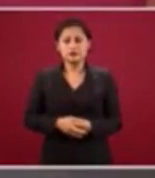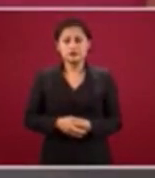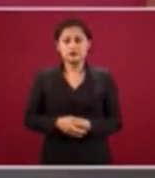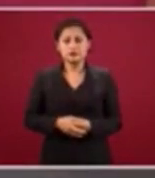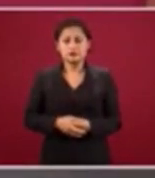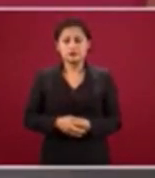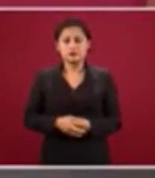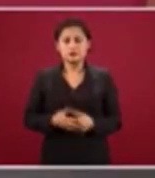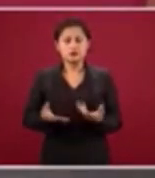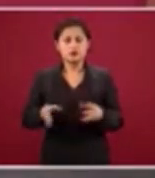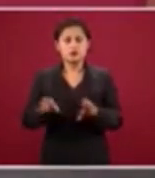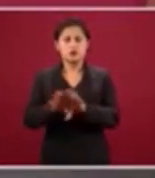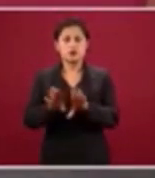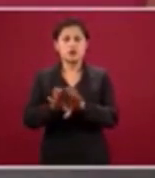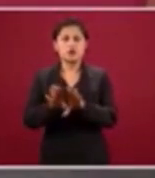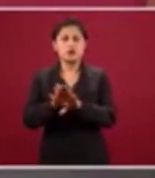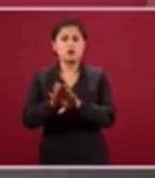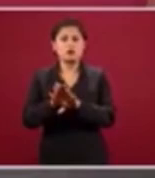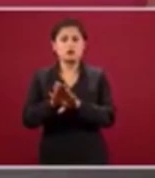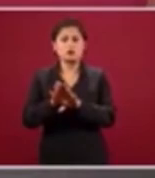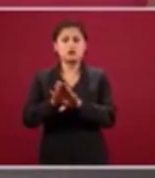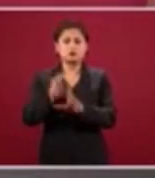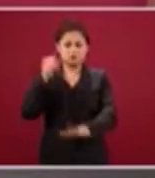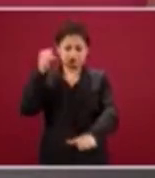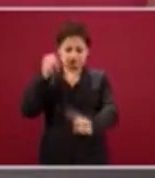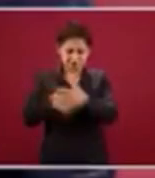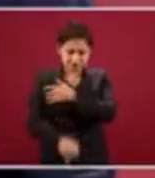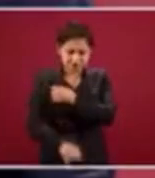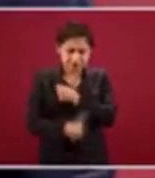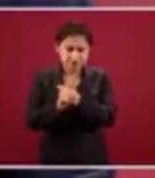meollo del asunto.